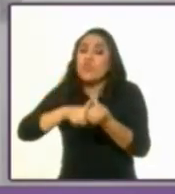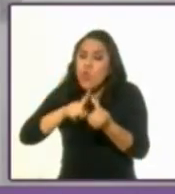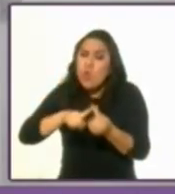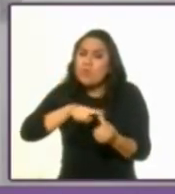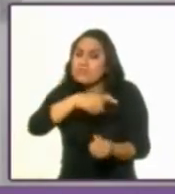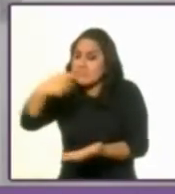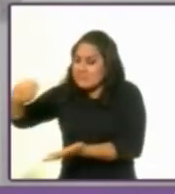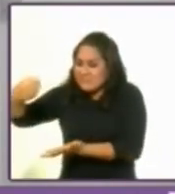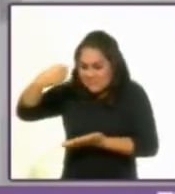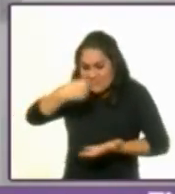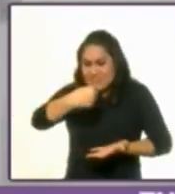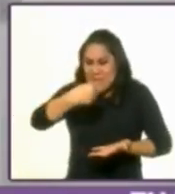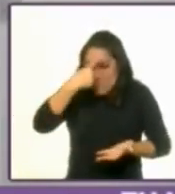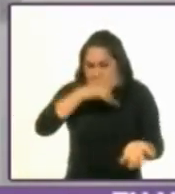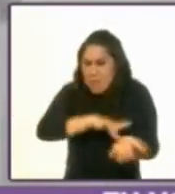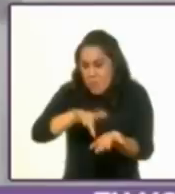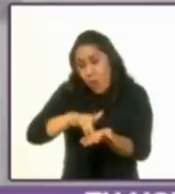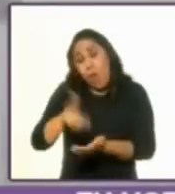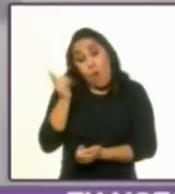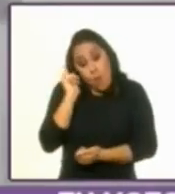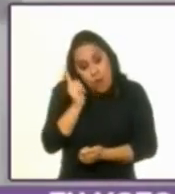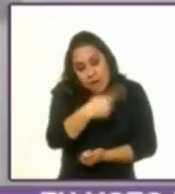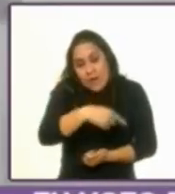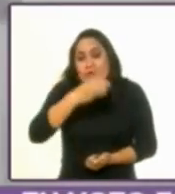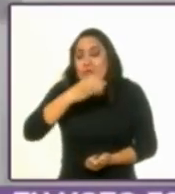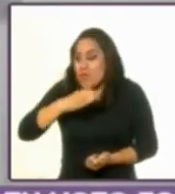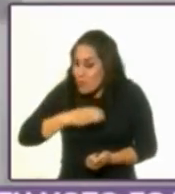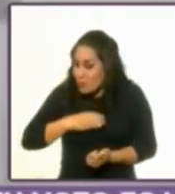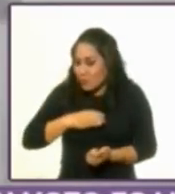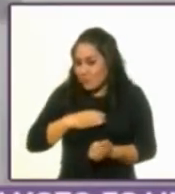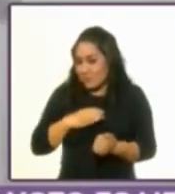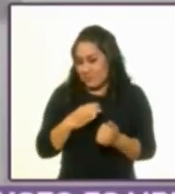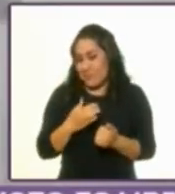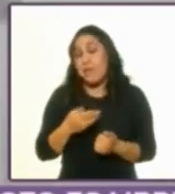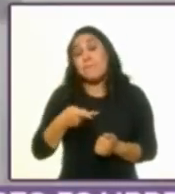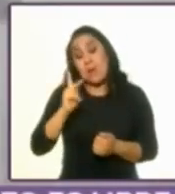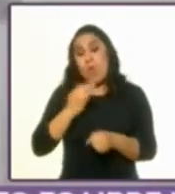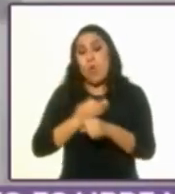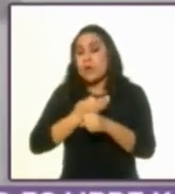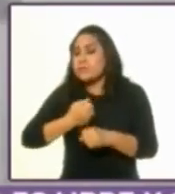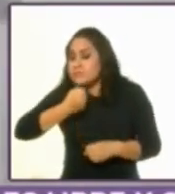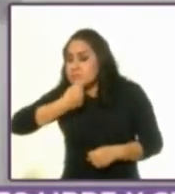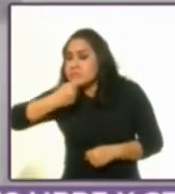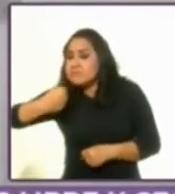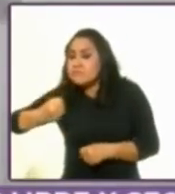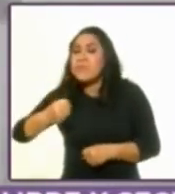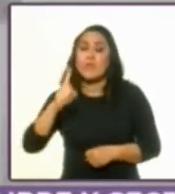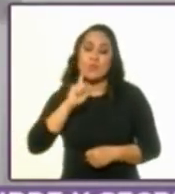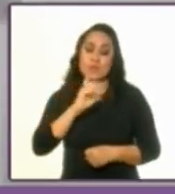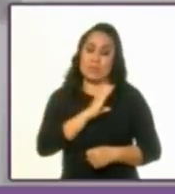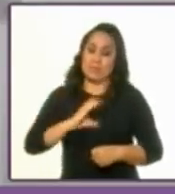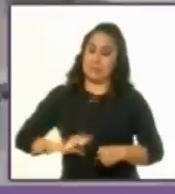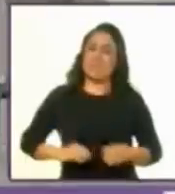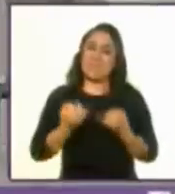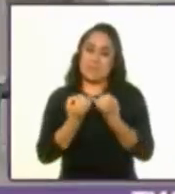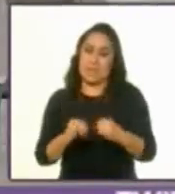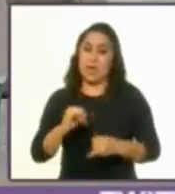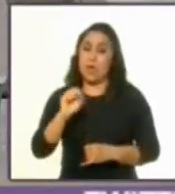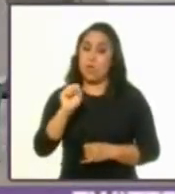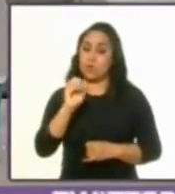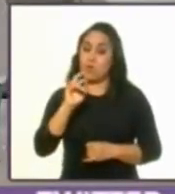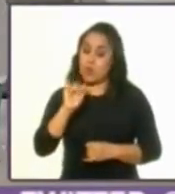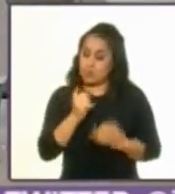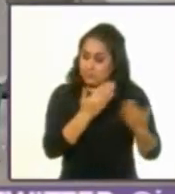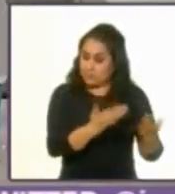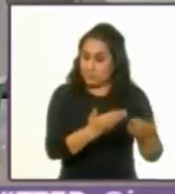los recursos ojalá nos que pudieran contestar quienes así lo deseen pero tiene el uso de la palabra en la candidata sin partido a lorena osornio